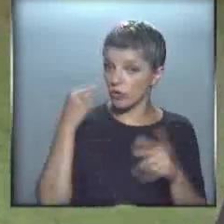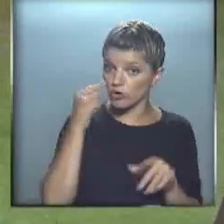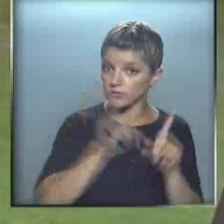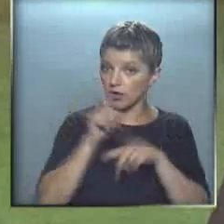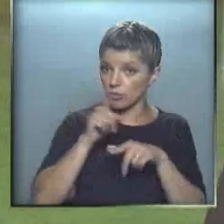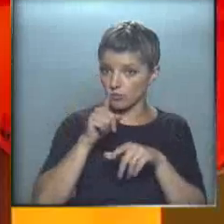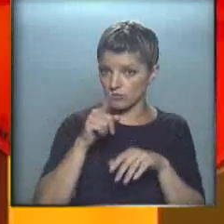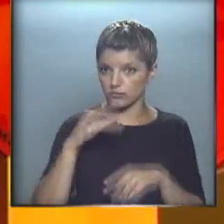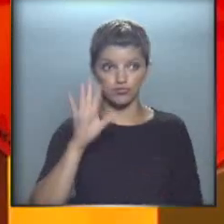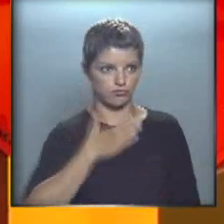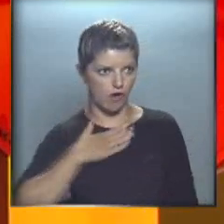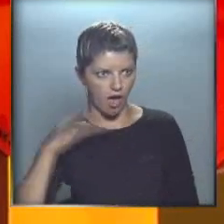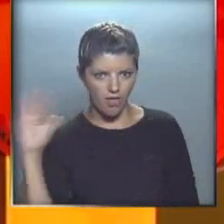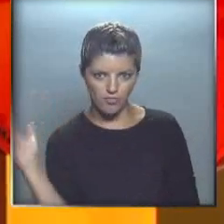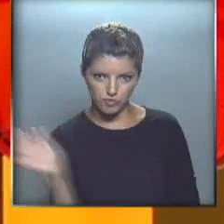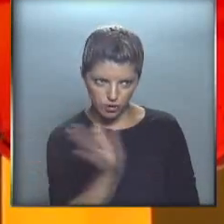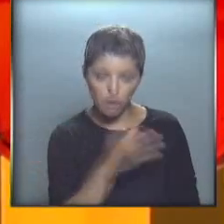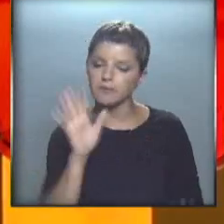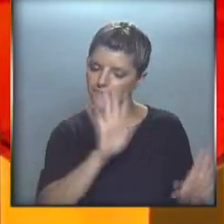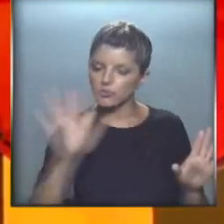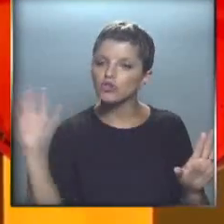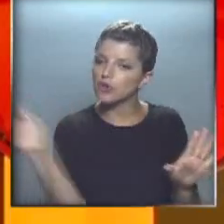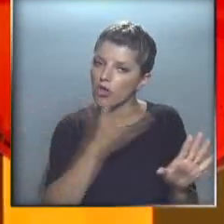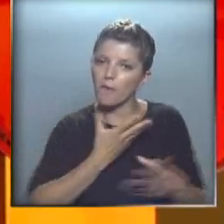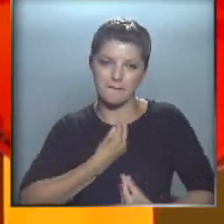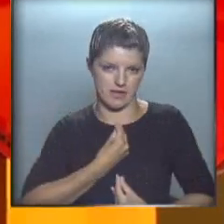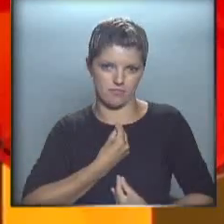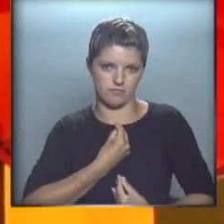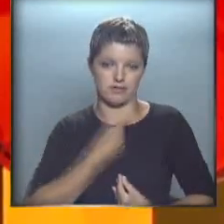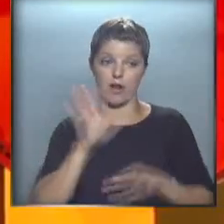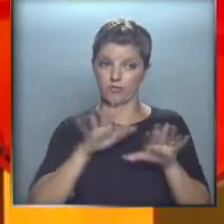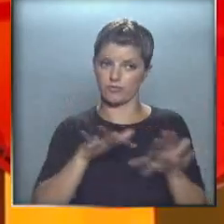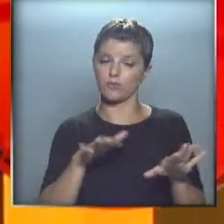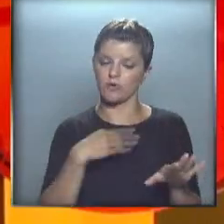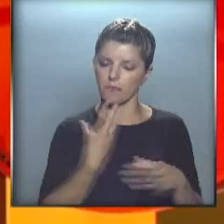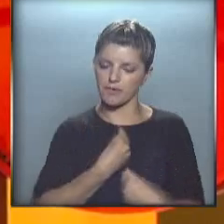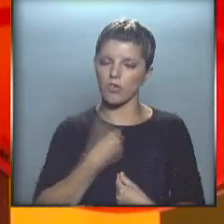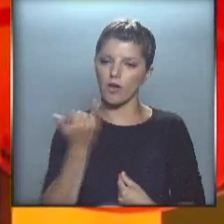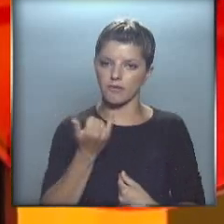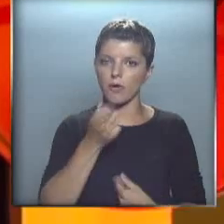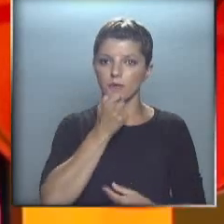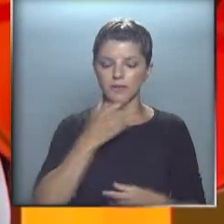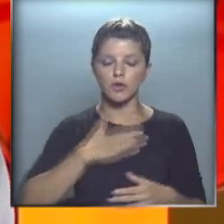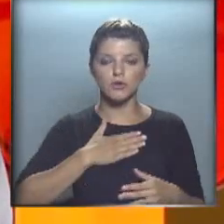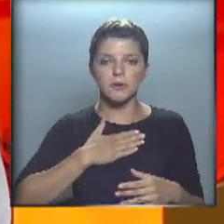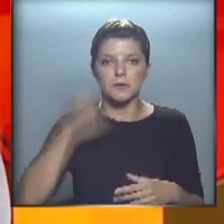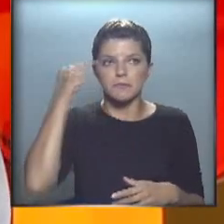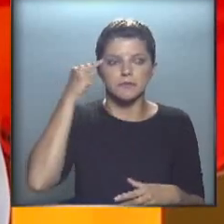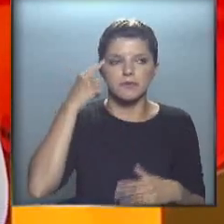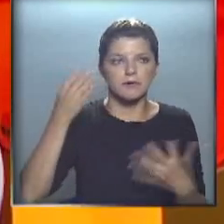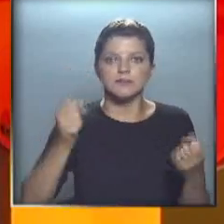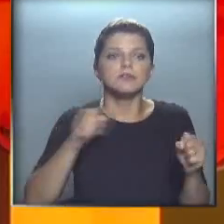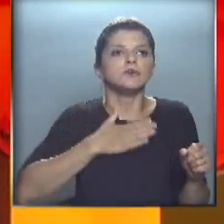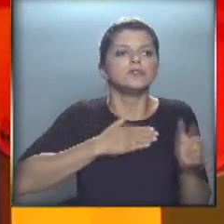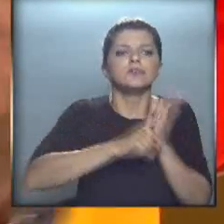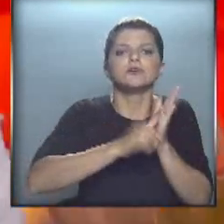caso personal? Todos hemos tenido algo de miedo en algún momento. Yo estaba muy deseoso de conocer cuál era mi